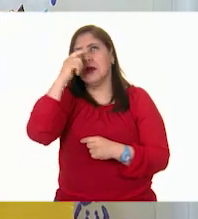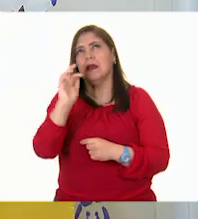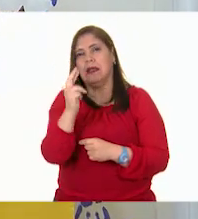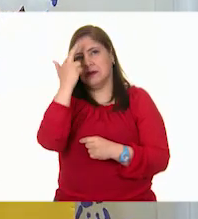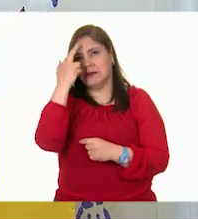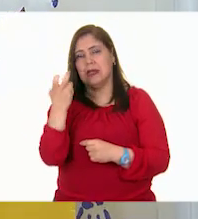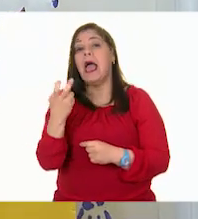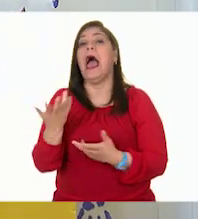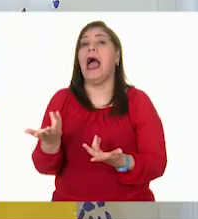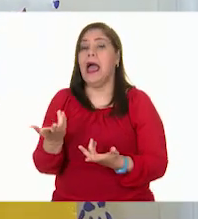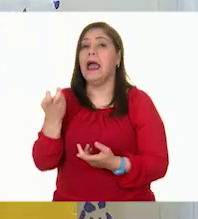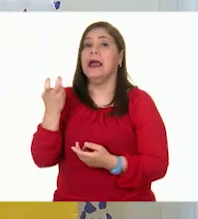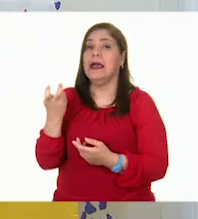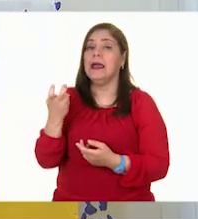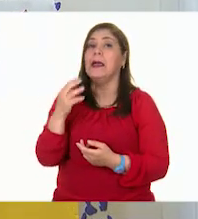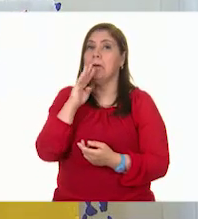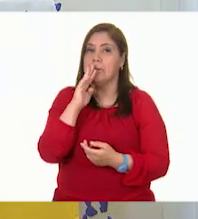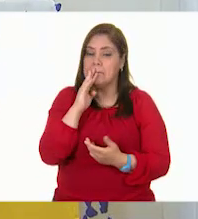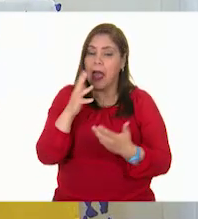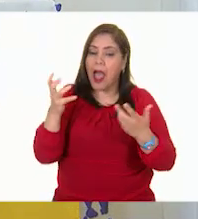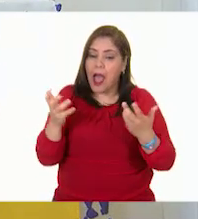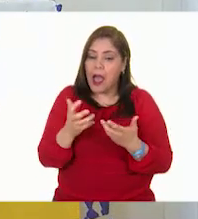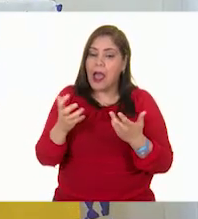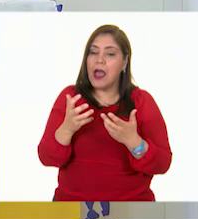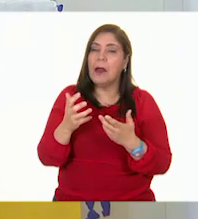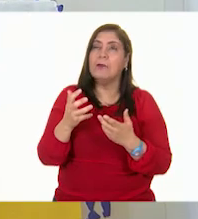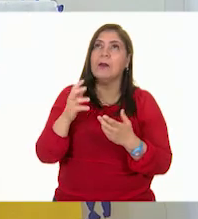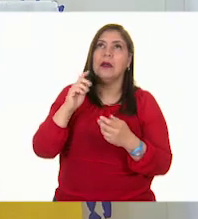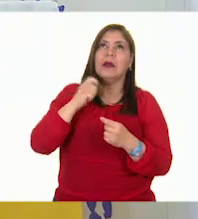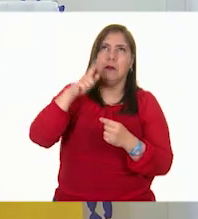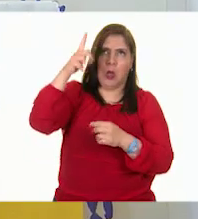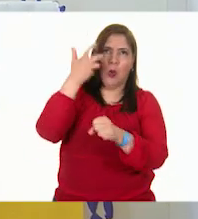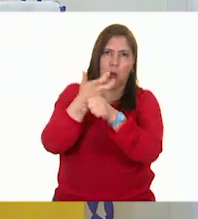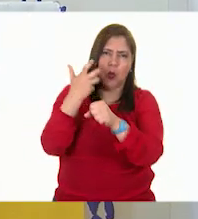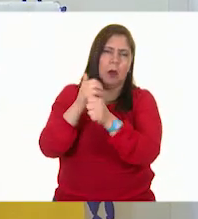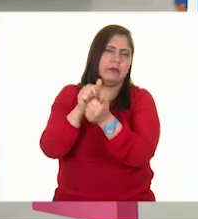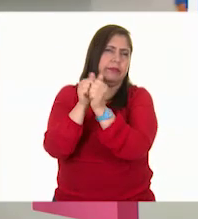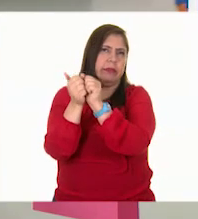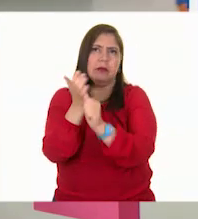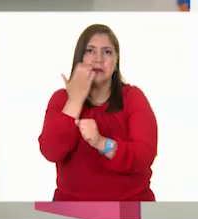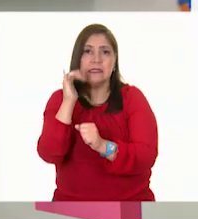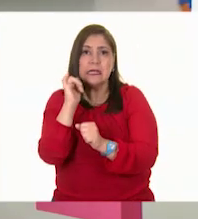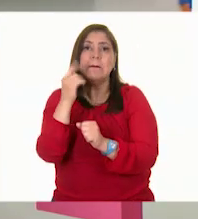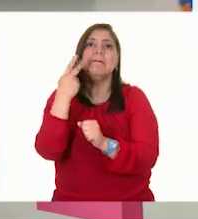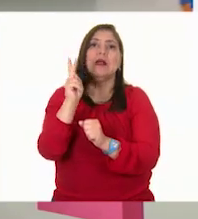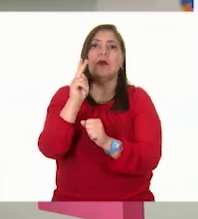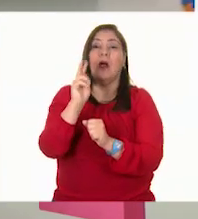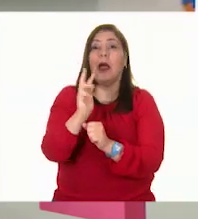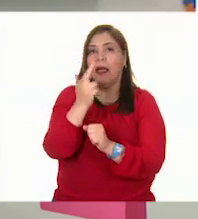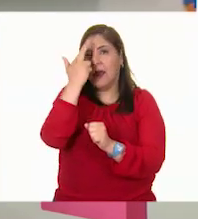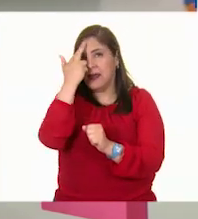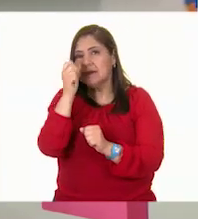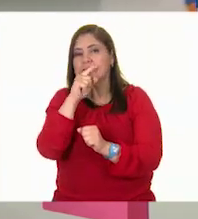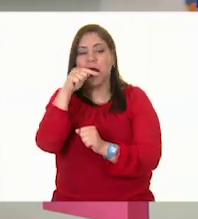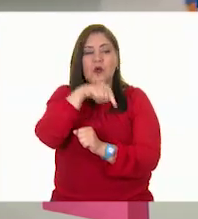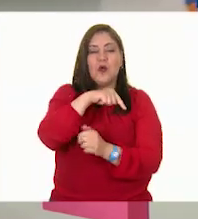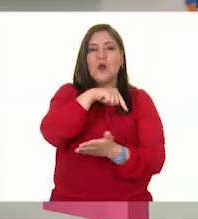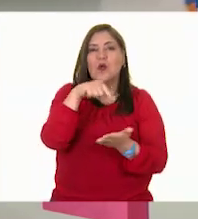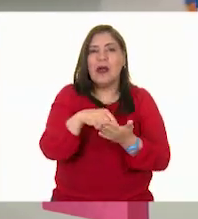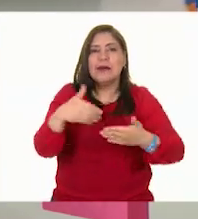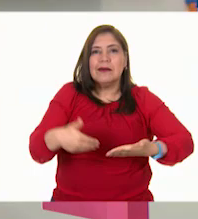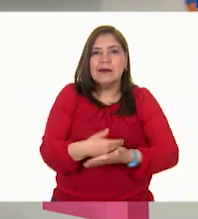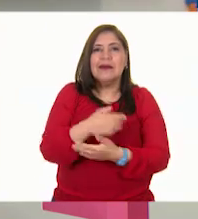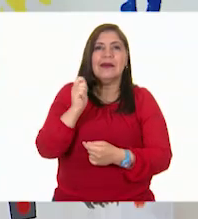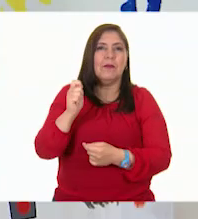para recordar pues su lugar de origen? ¿Qué hace? Pues le prepara comida rica con el estilo